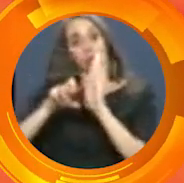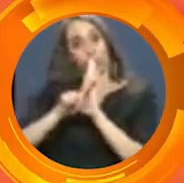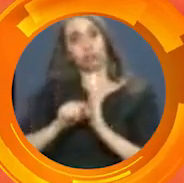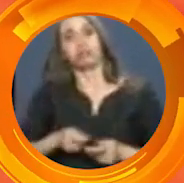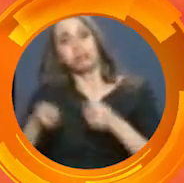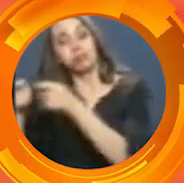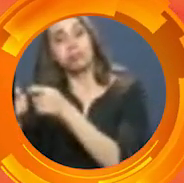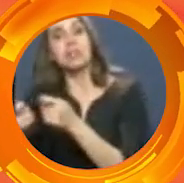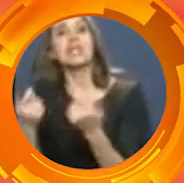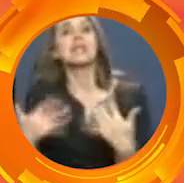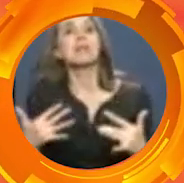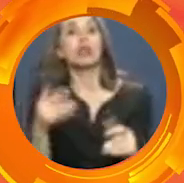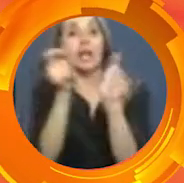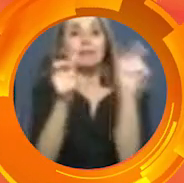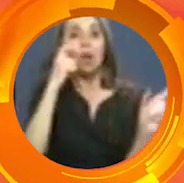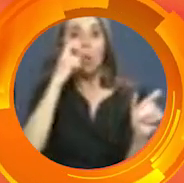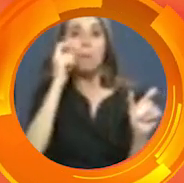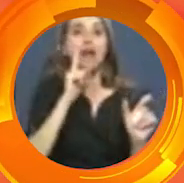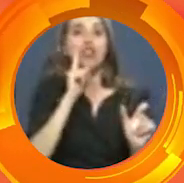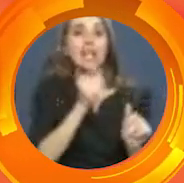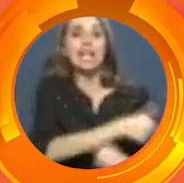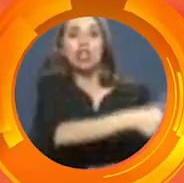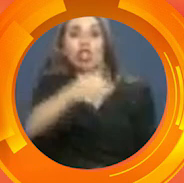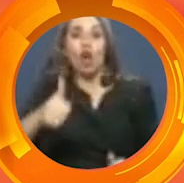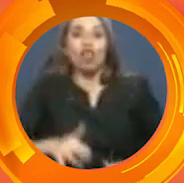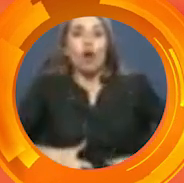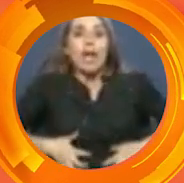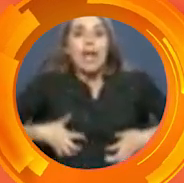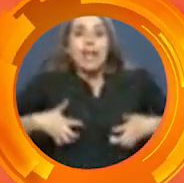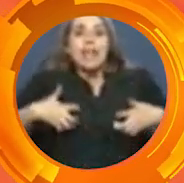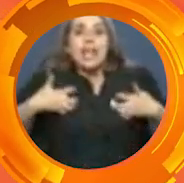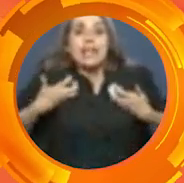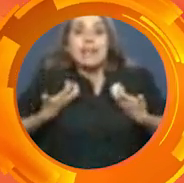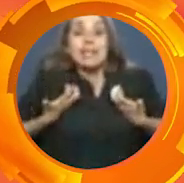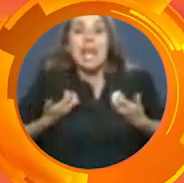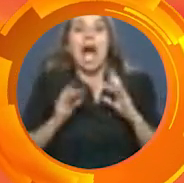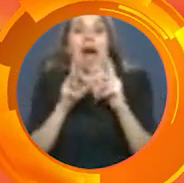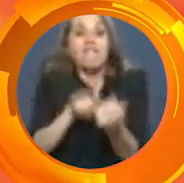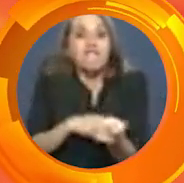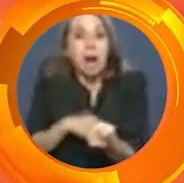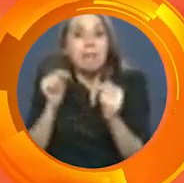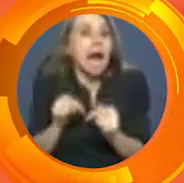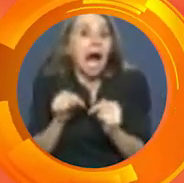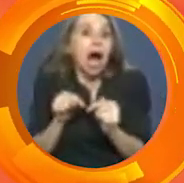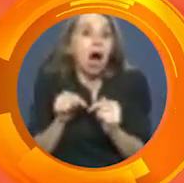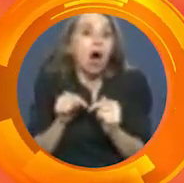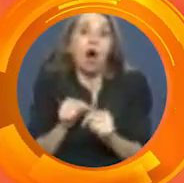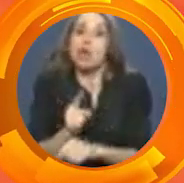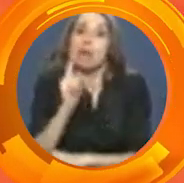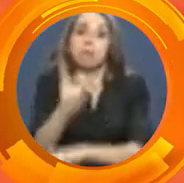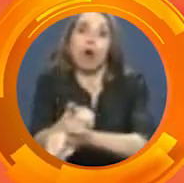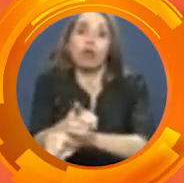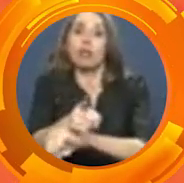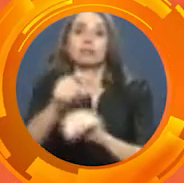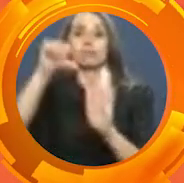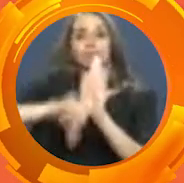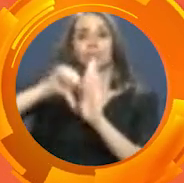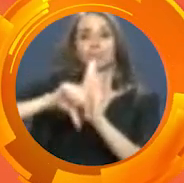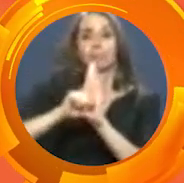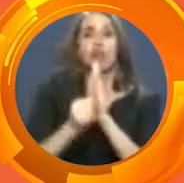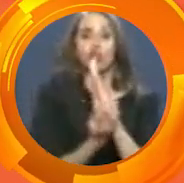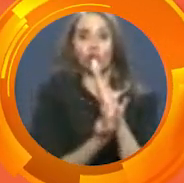humanas, pues también en estos momentos en que la familia tiene que reunirse por cuarentena, ¿qué